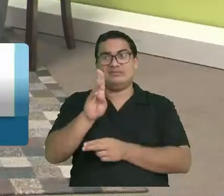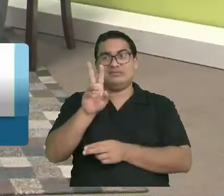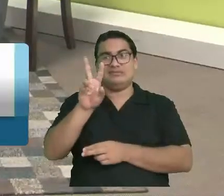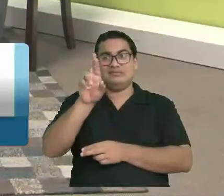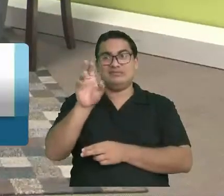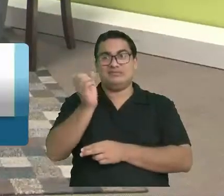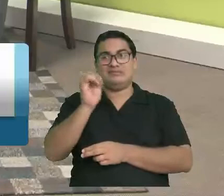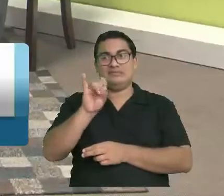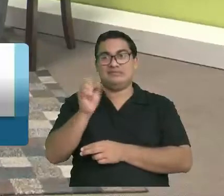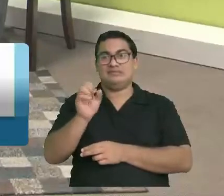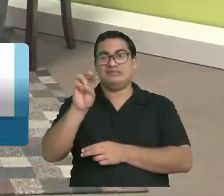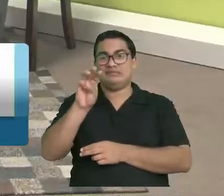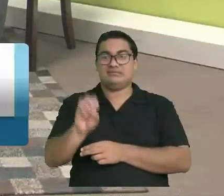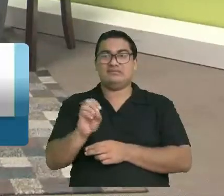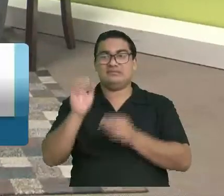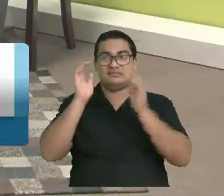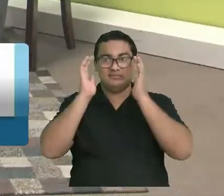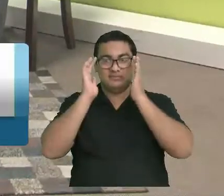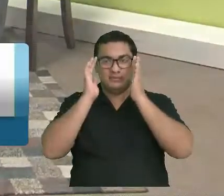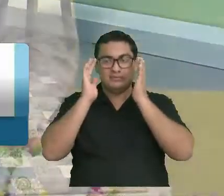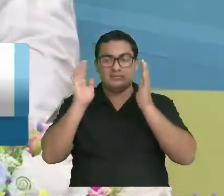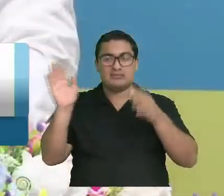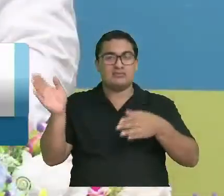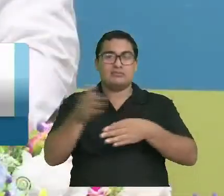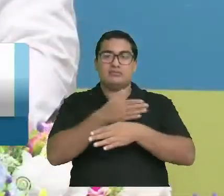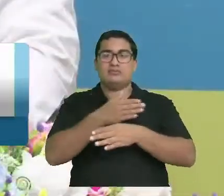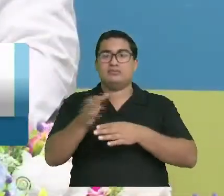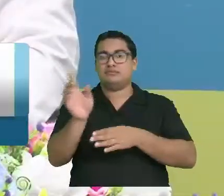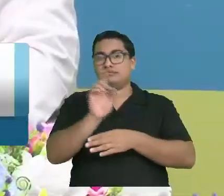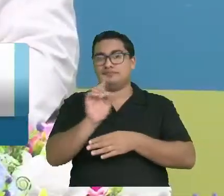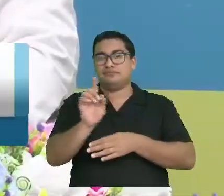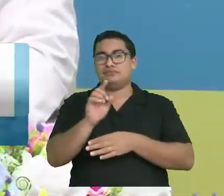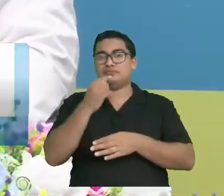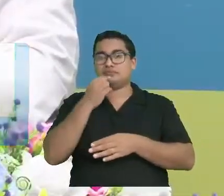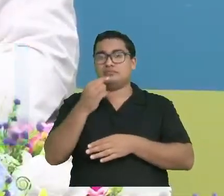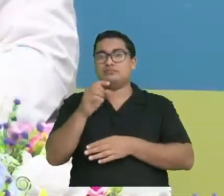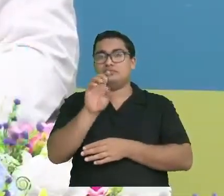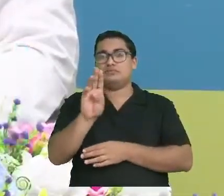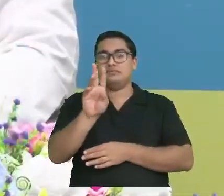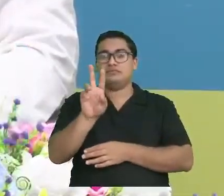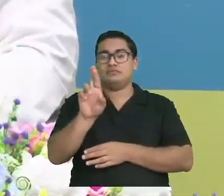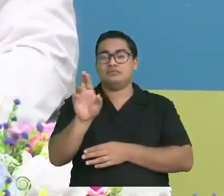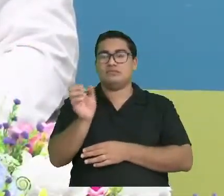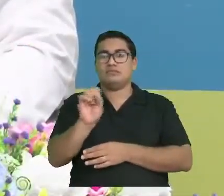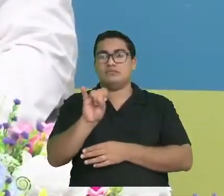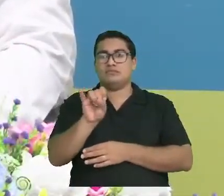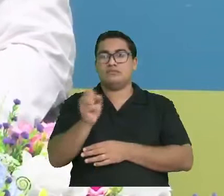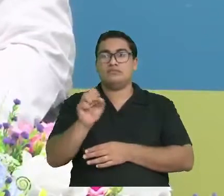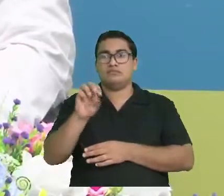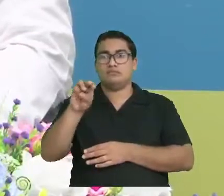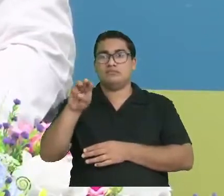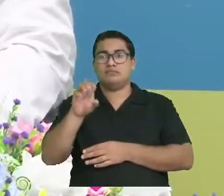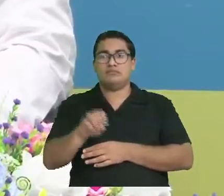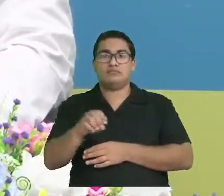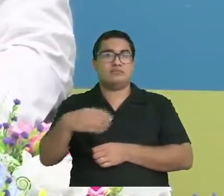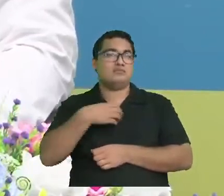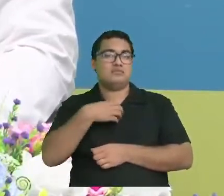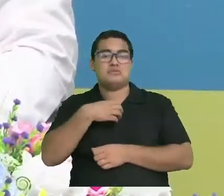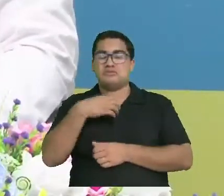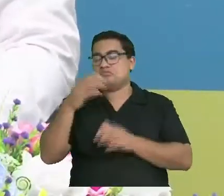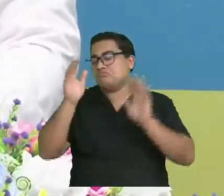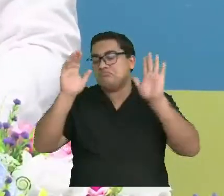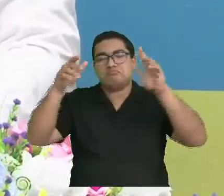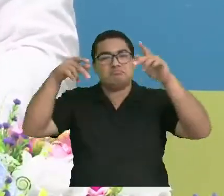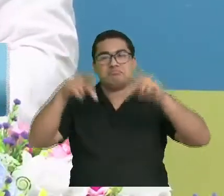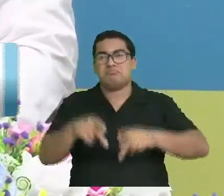bruxismo? No se le puede llamar bruxismo, porque el bruxismo es meramente la acción de el apretar de